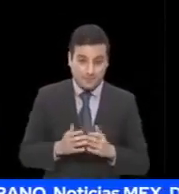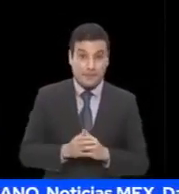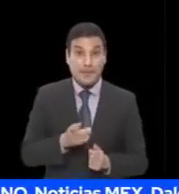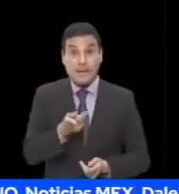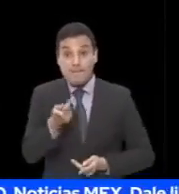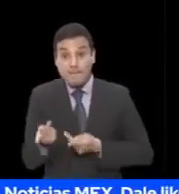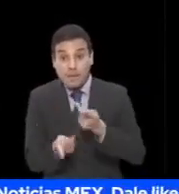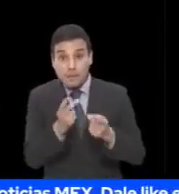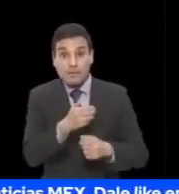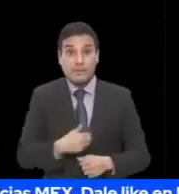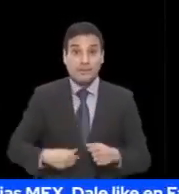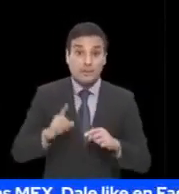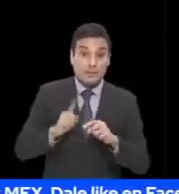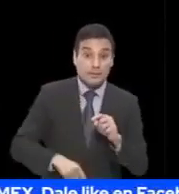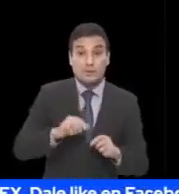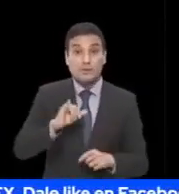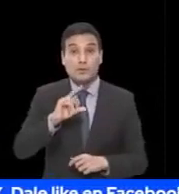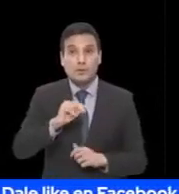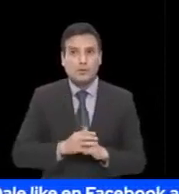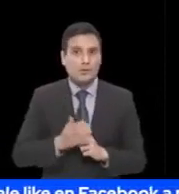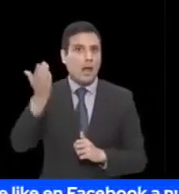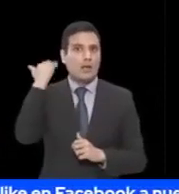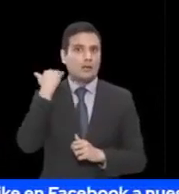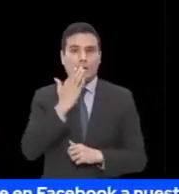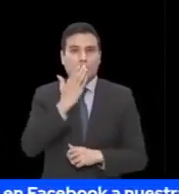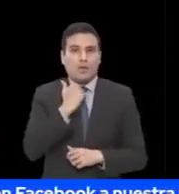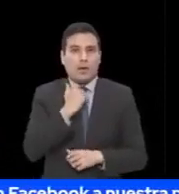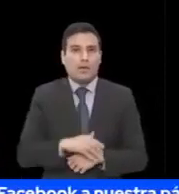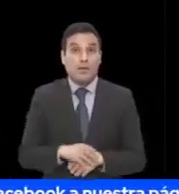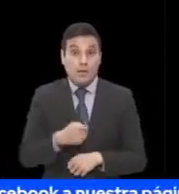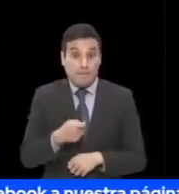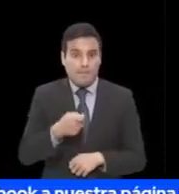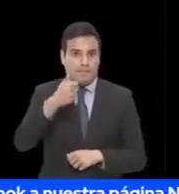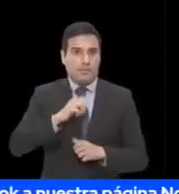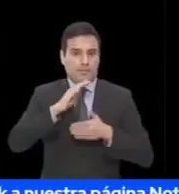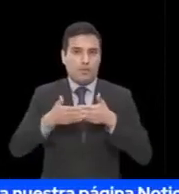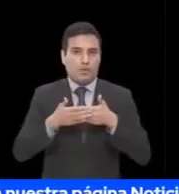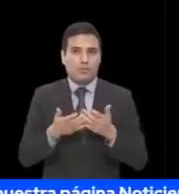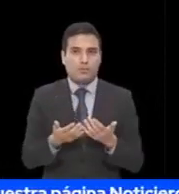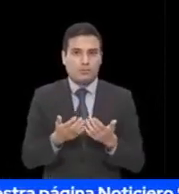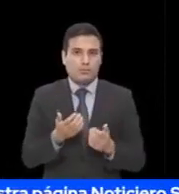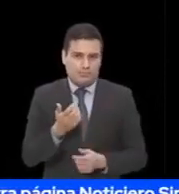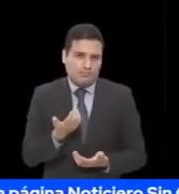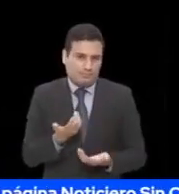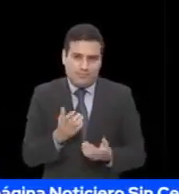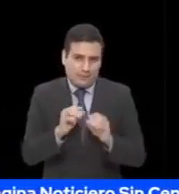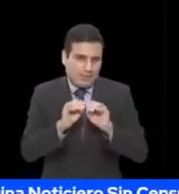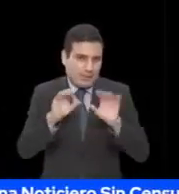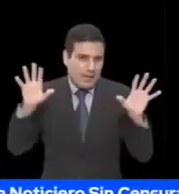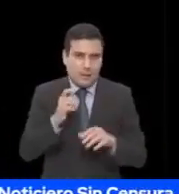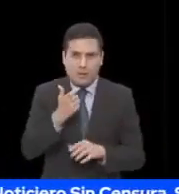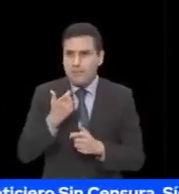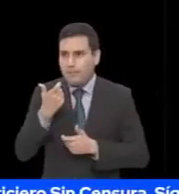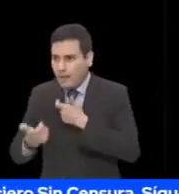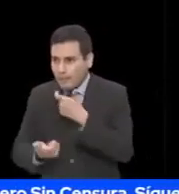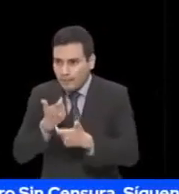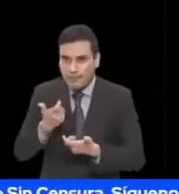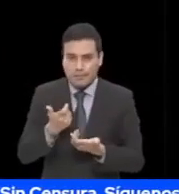va a hacer, es obvio que tiene un costo y es obvio que nuestro país lo tiene que pagar y que ha sido un grave error de los diputados de